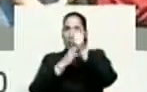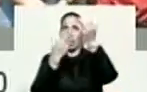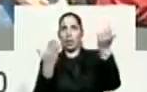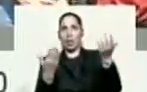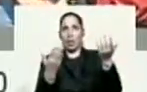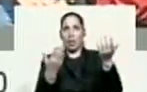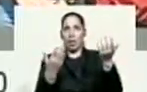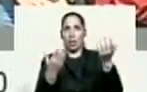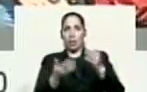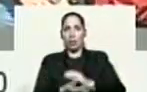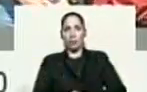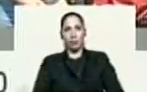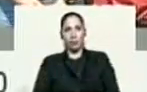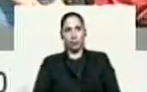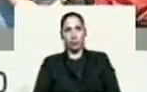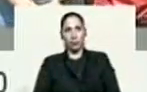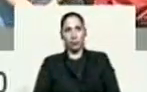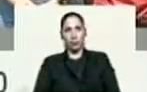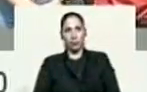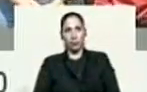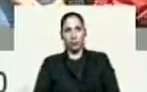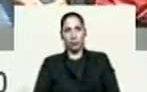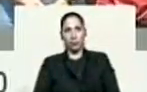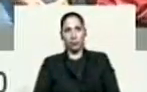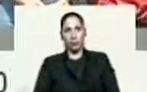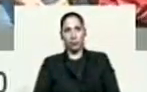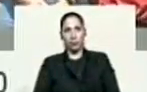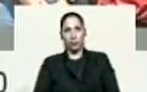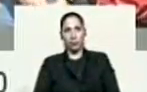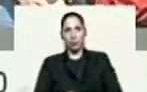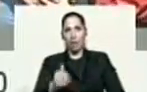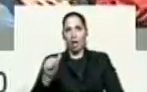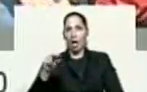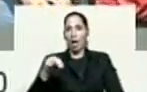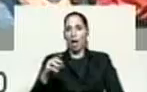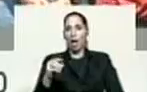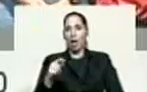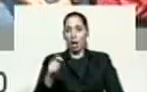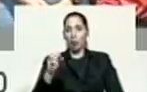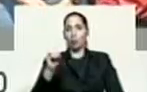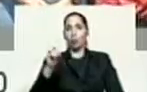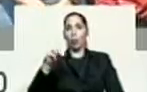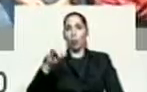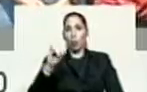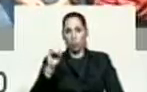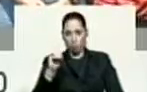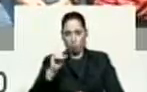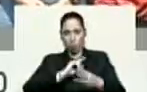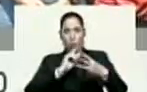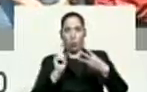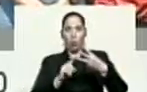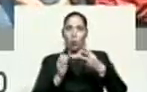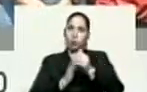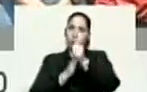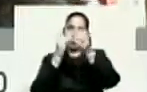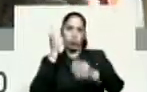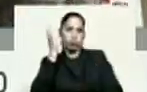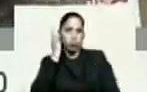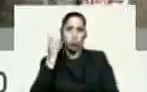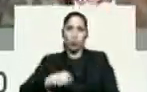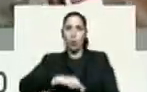el diablo Antonio Nicolás Briceño. Nos inspiramos en nuestras heroínas, nos inspiramos en nuestros